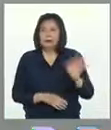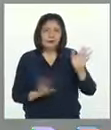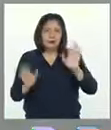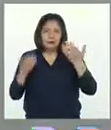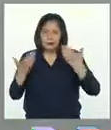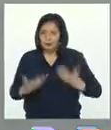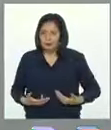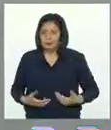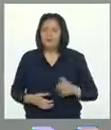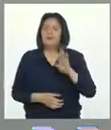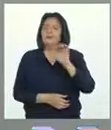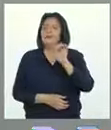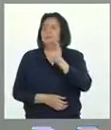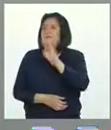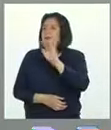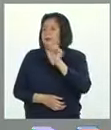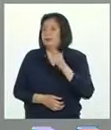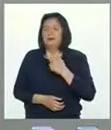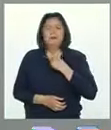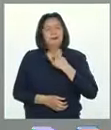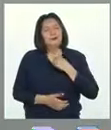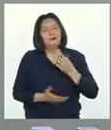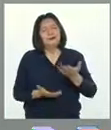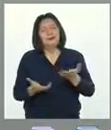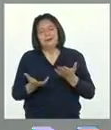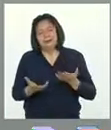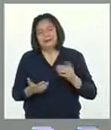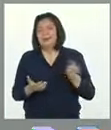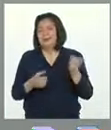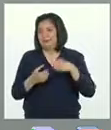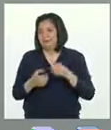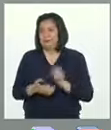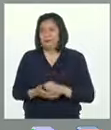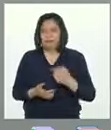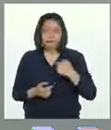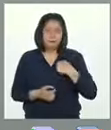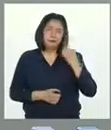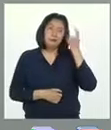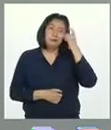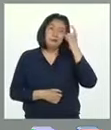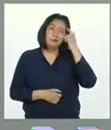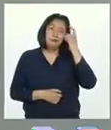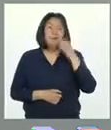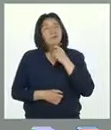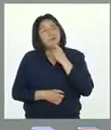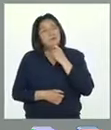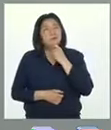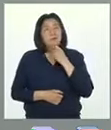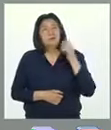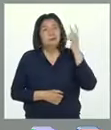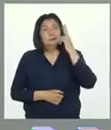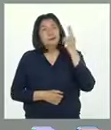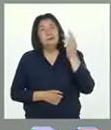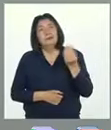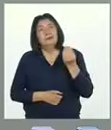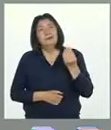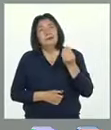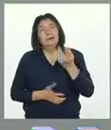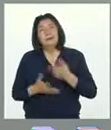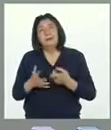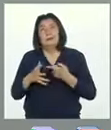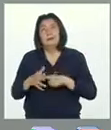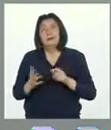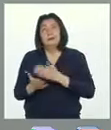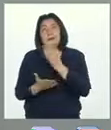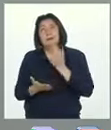Hola, soy Fabiana y me encanta que me hayan invitado a participar. Estaba pensando las causas que podían generar